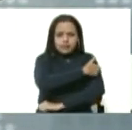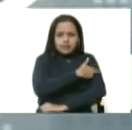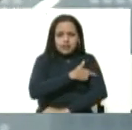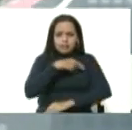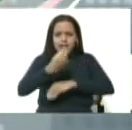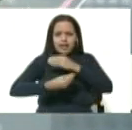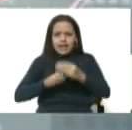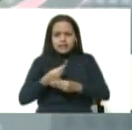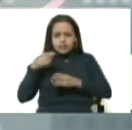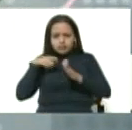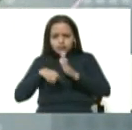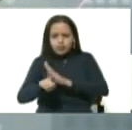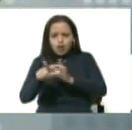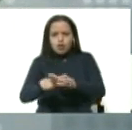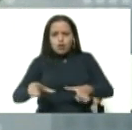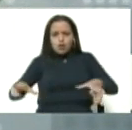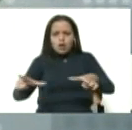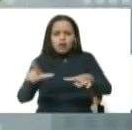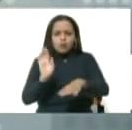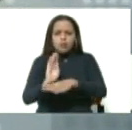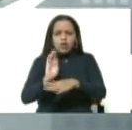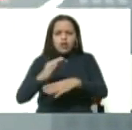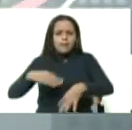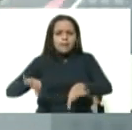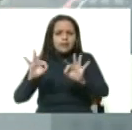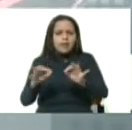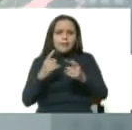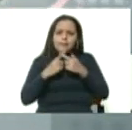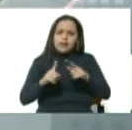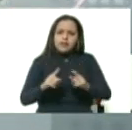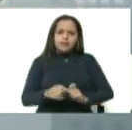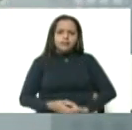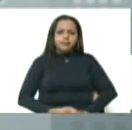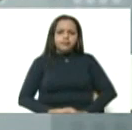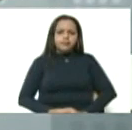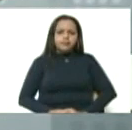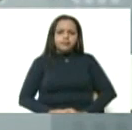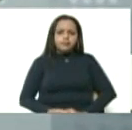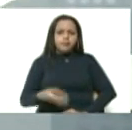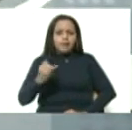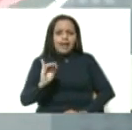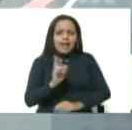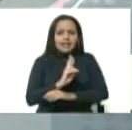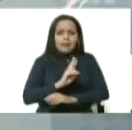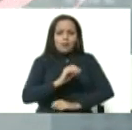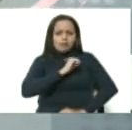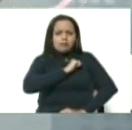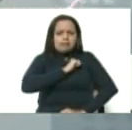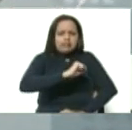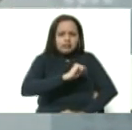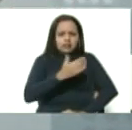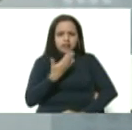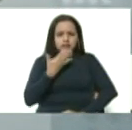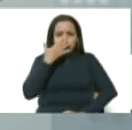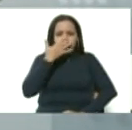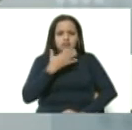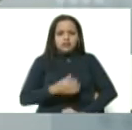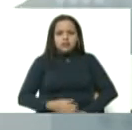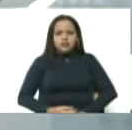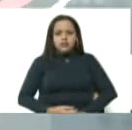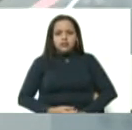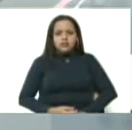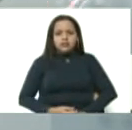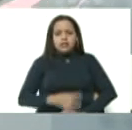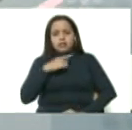ingresada a una unidad de cuidados intensivos, pero apareció de manera introspectiva, un paro de carga respiratoria irreversible, y